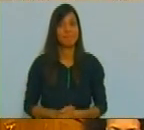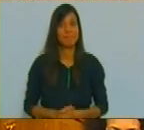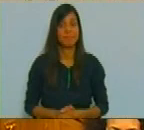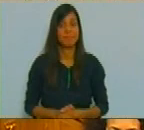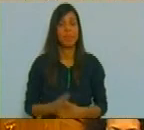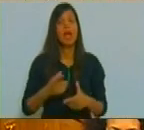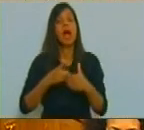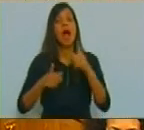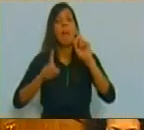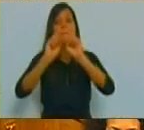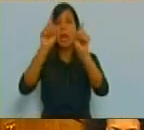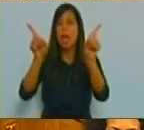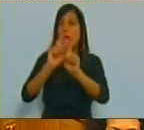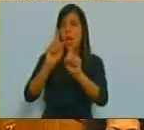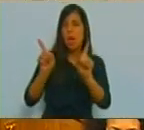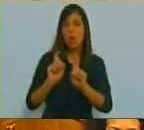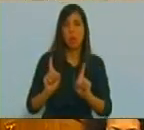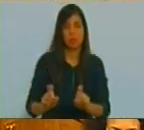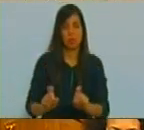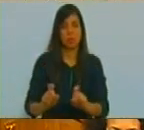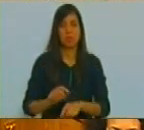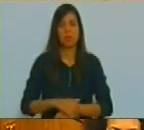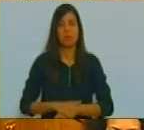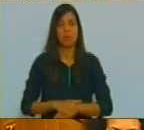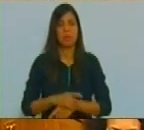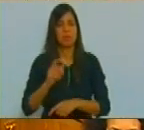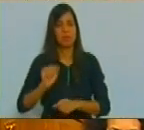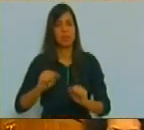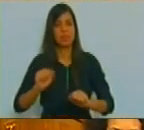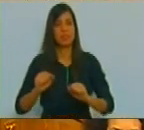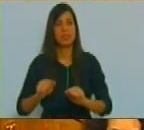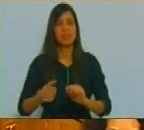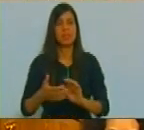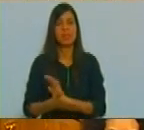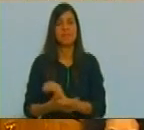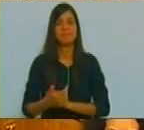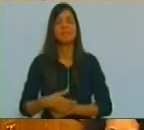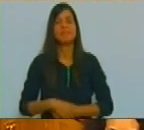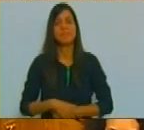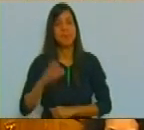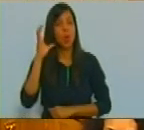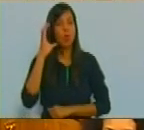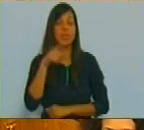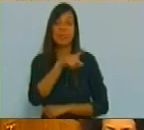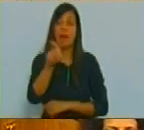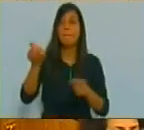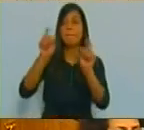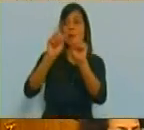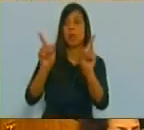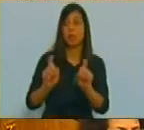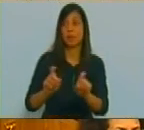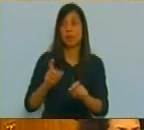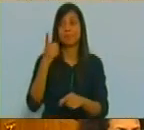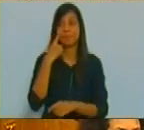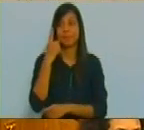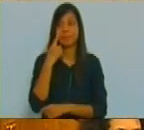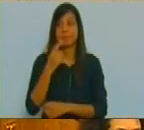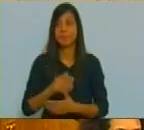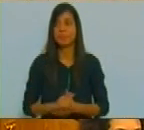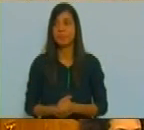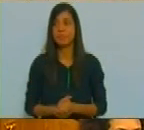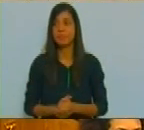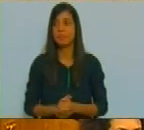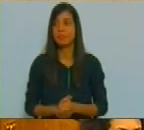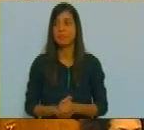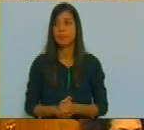estas son algunas preguntas que dejo y la consideración piense el